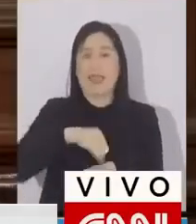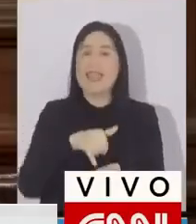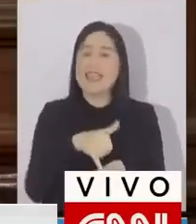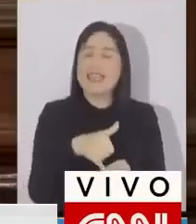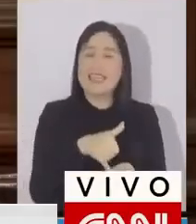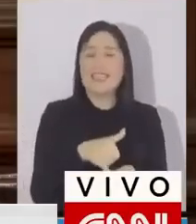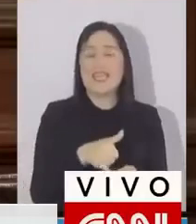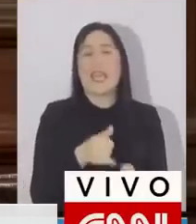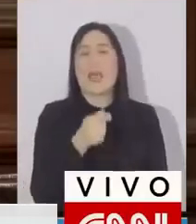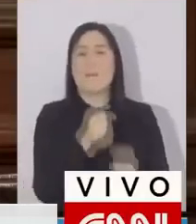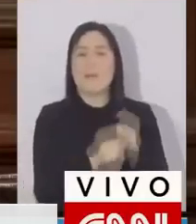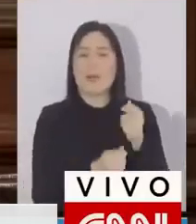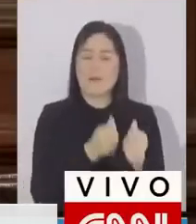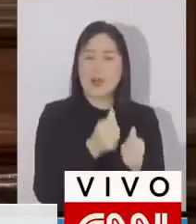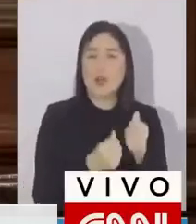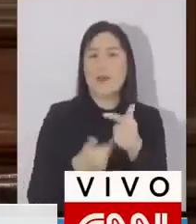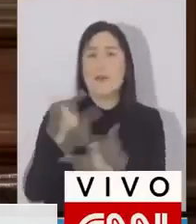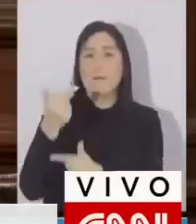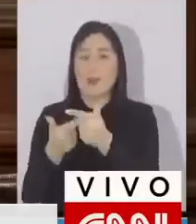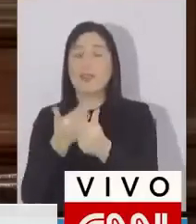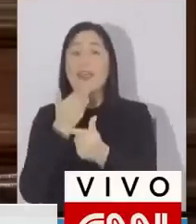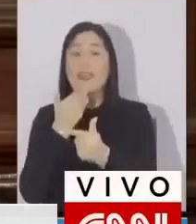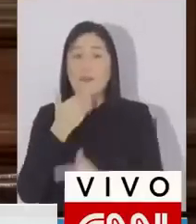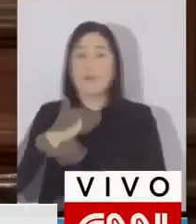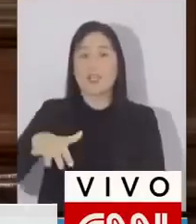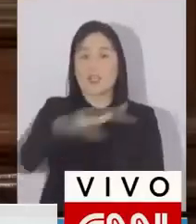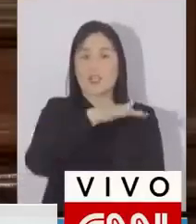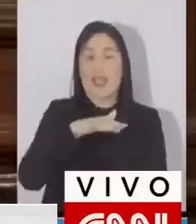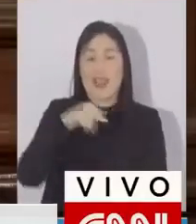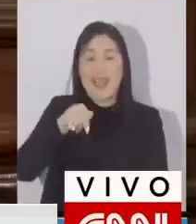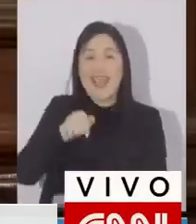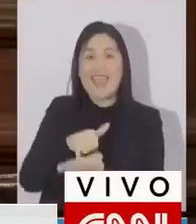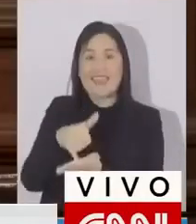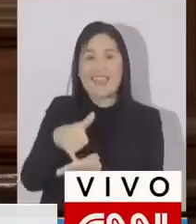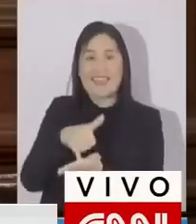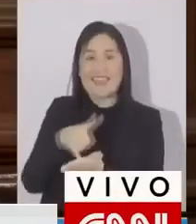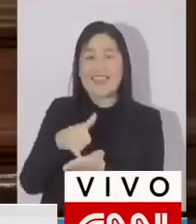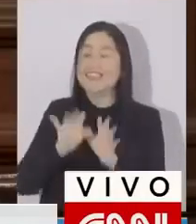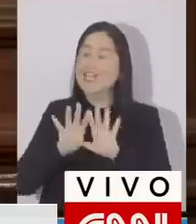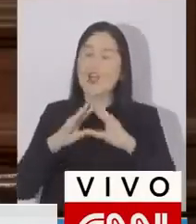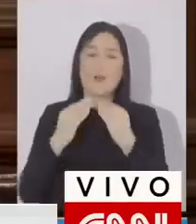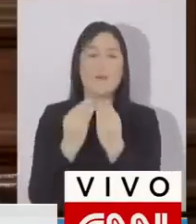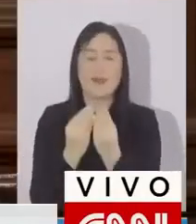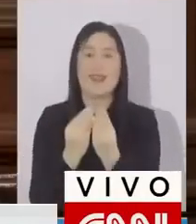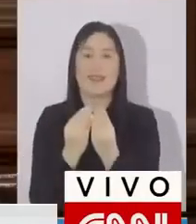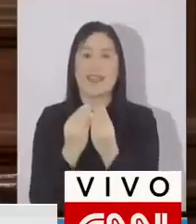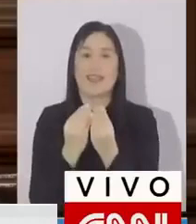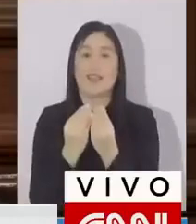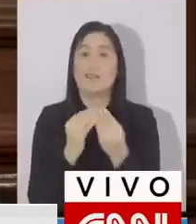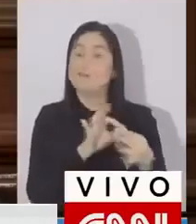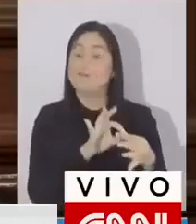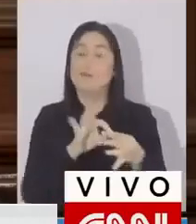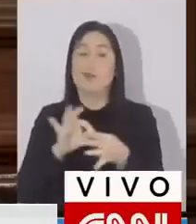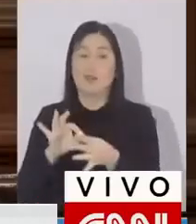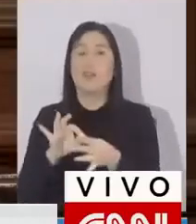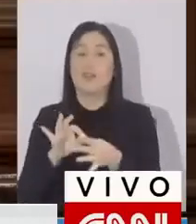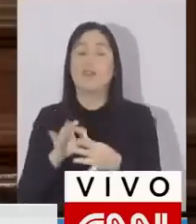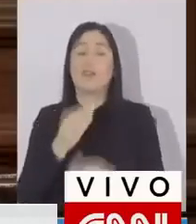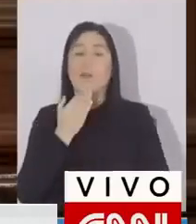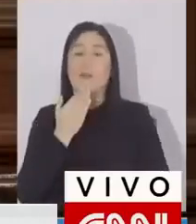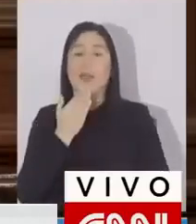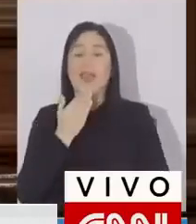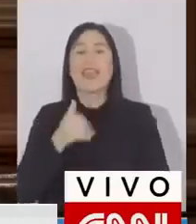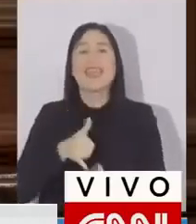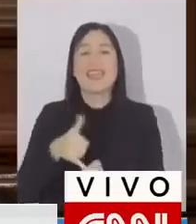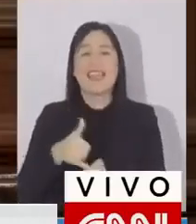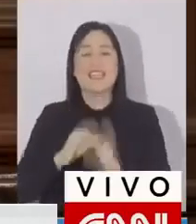social a esta crisis integral que sufrimos la antecede una profunda crisis moral que se